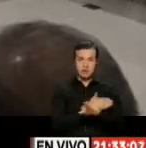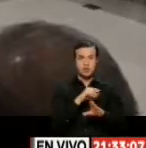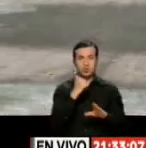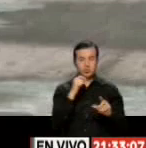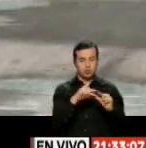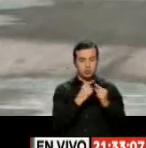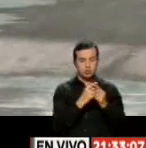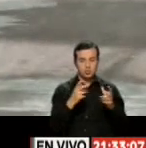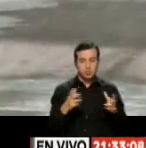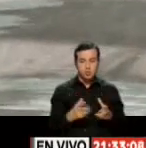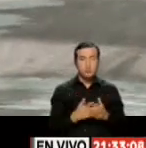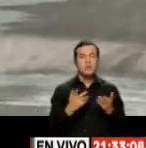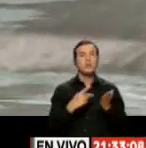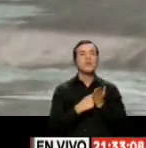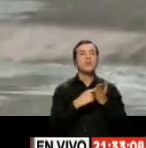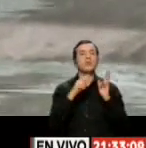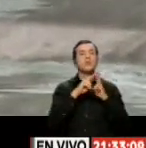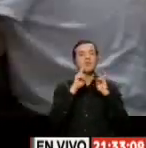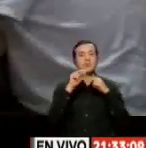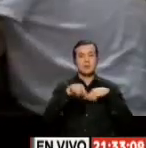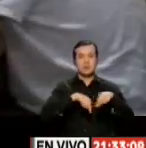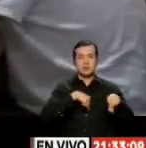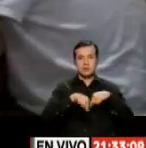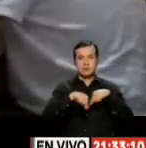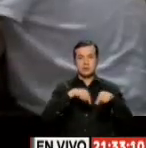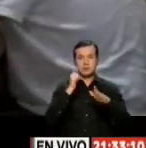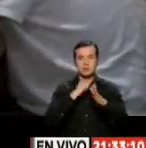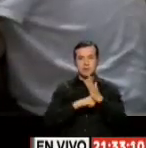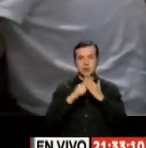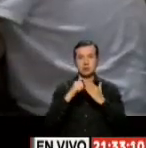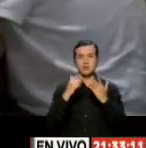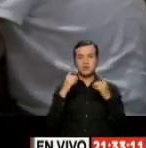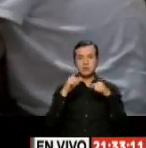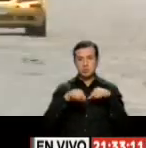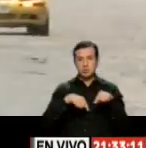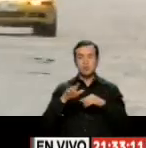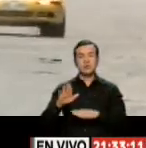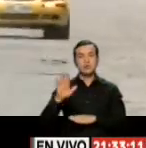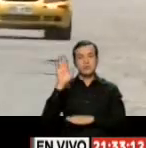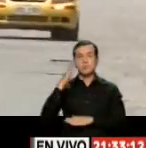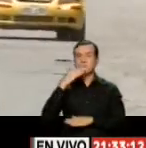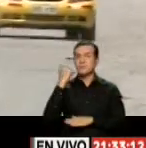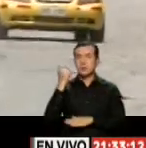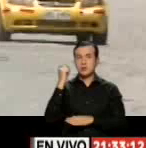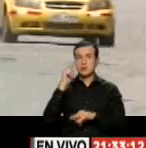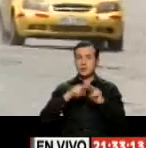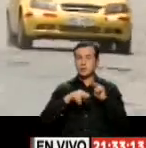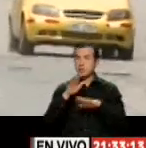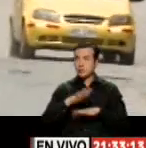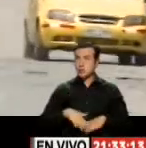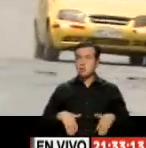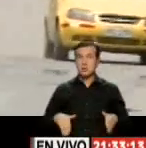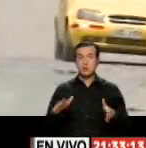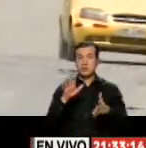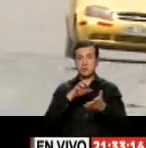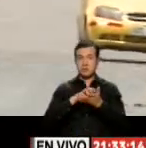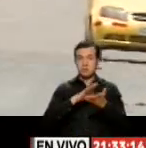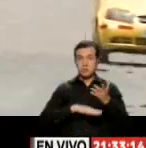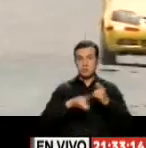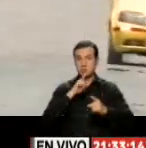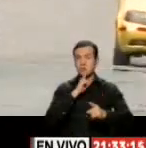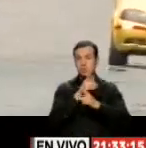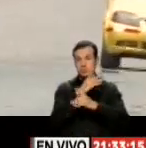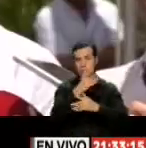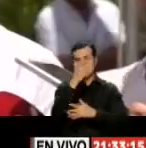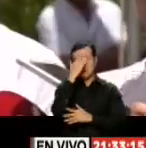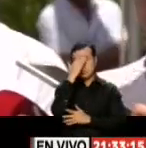mesa sectorial, se trató el tema de vialidad. El Ministerio de Transporte se comprometió a mejorar la infraestructura vial de esta provincia. Como ustedes